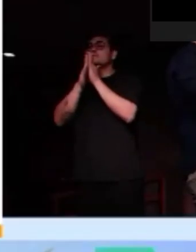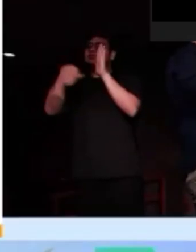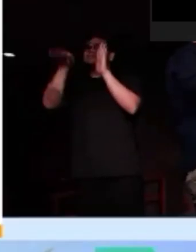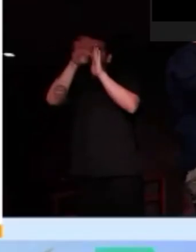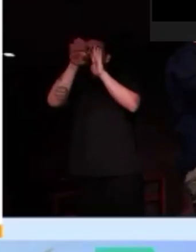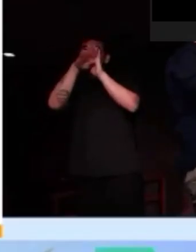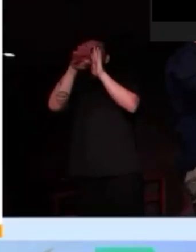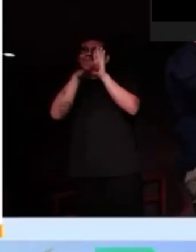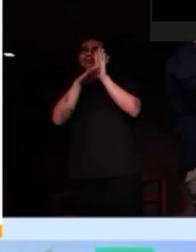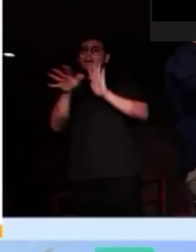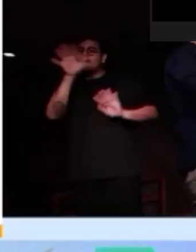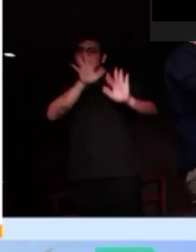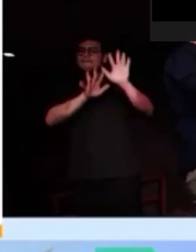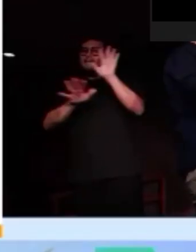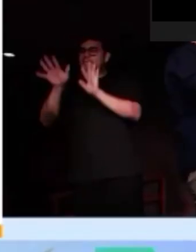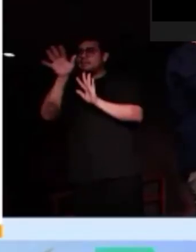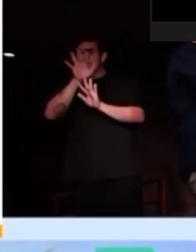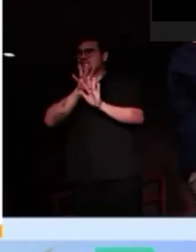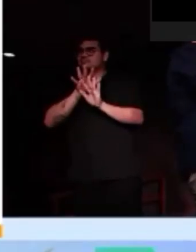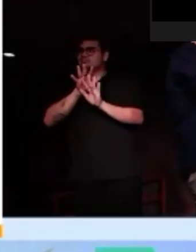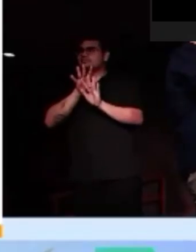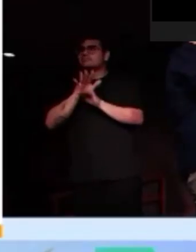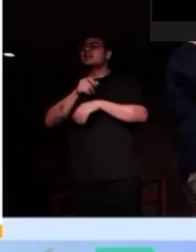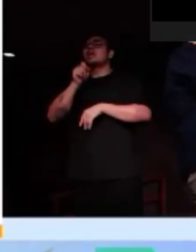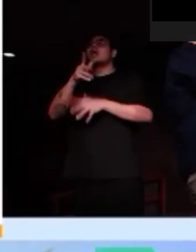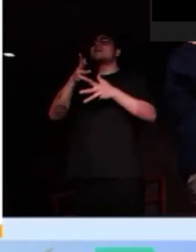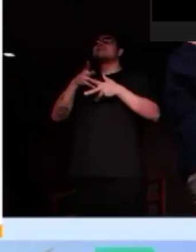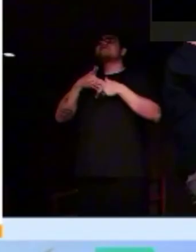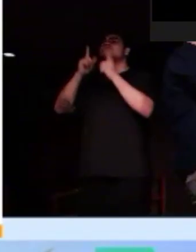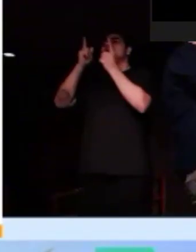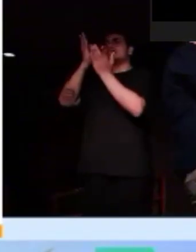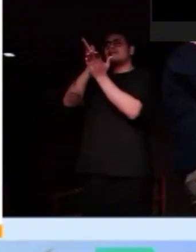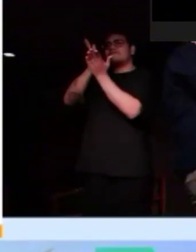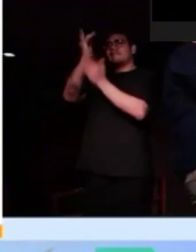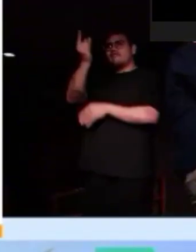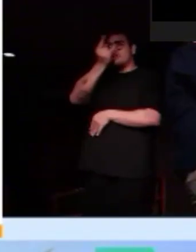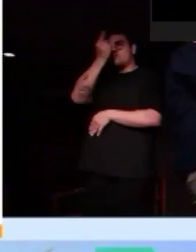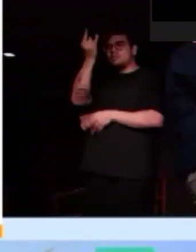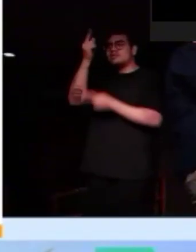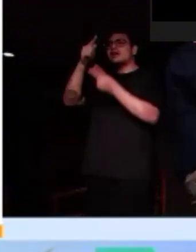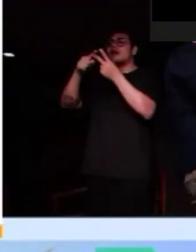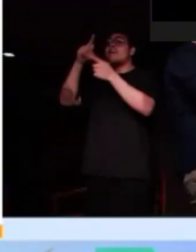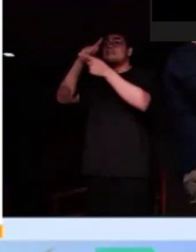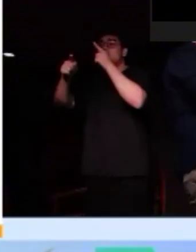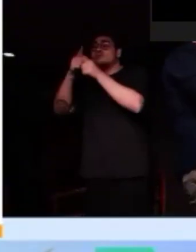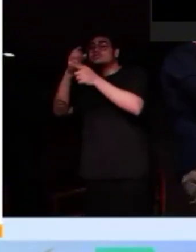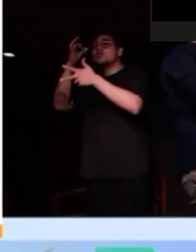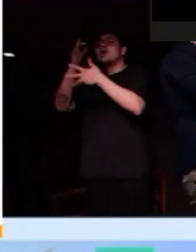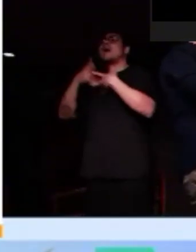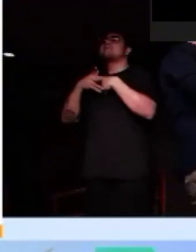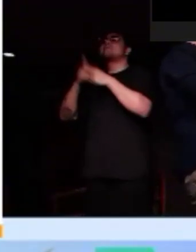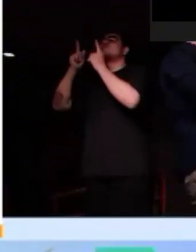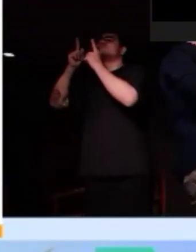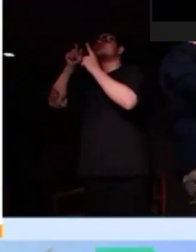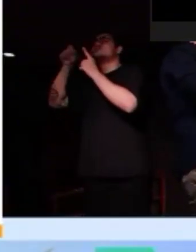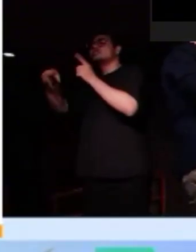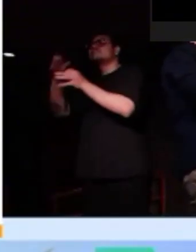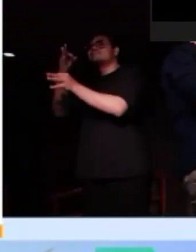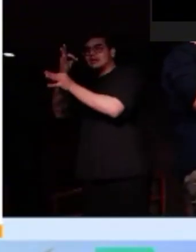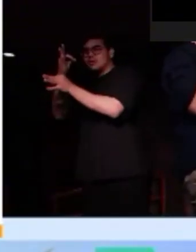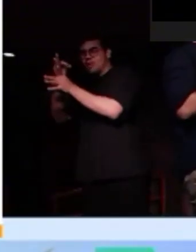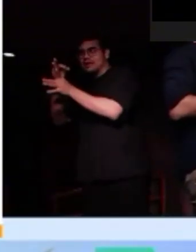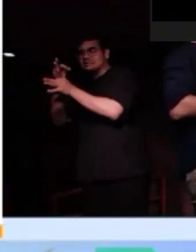actividades, los docentes de la facultad, los docentes de las escuelas, las intérpretes de lengua de señas, para hacer un taller sobre